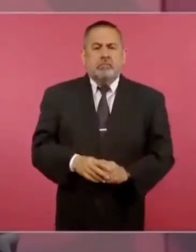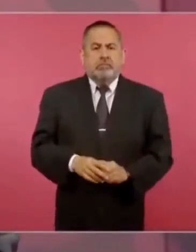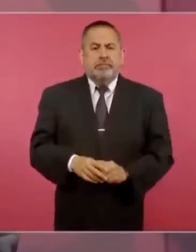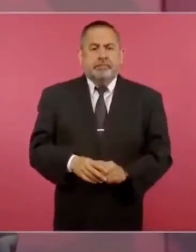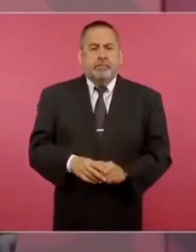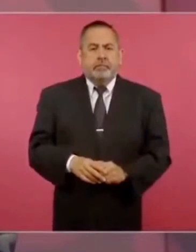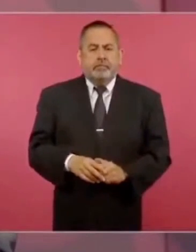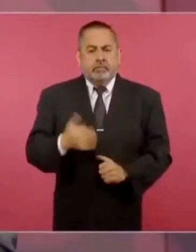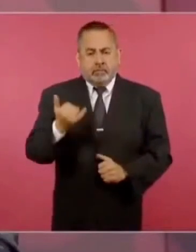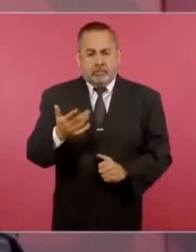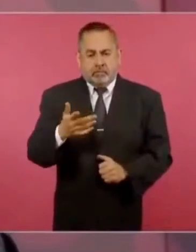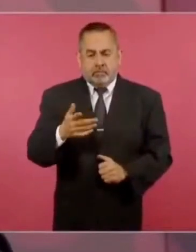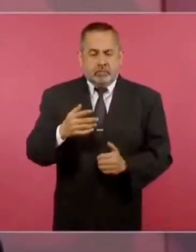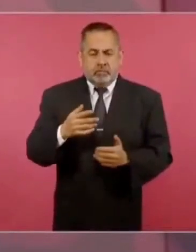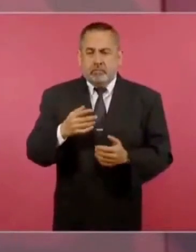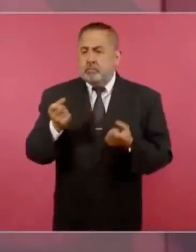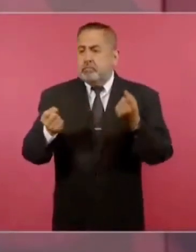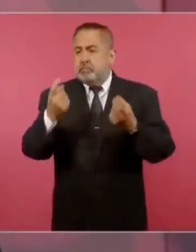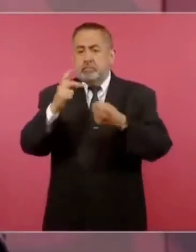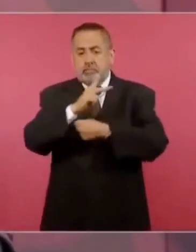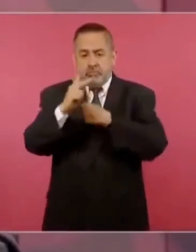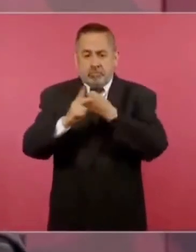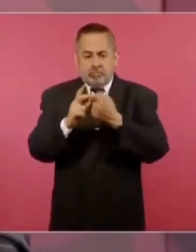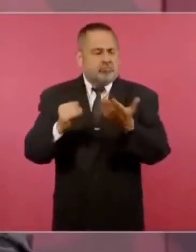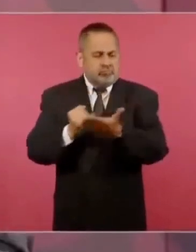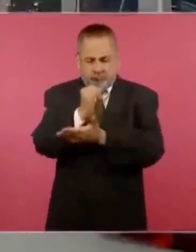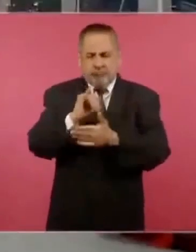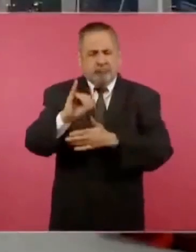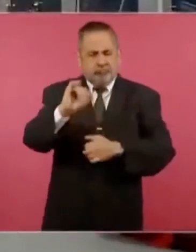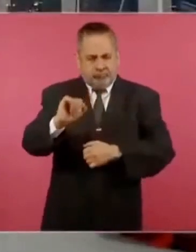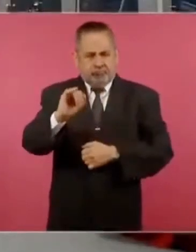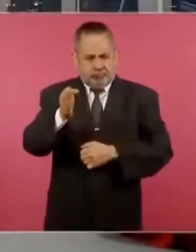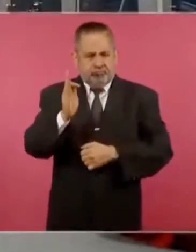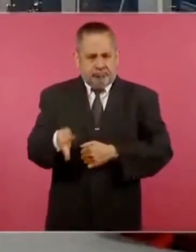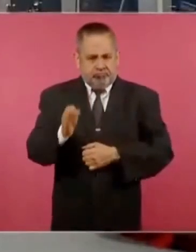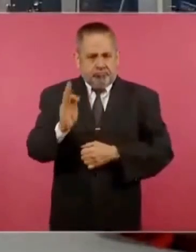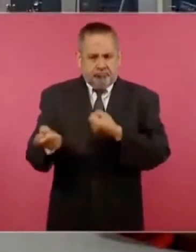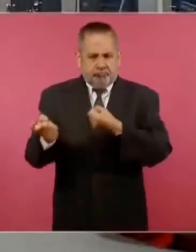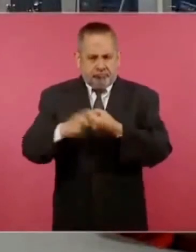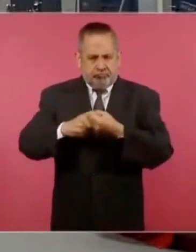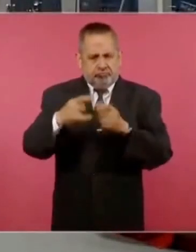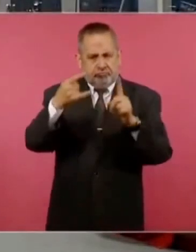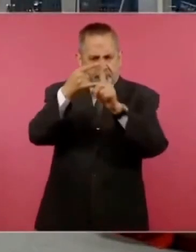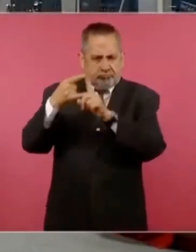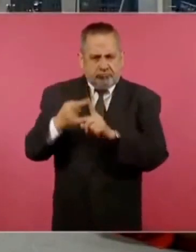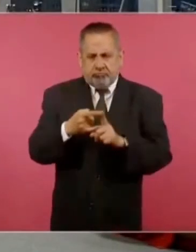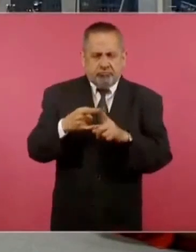y están confirmando algunos mandatarios para participar. Gracias. Sobre